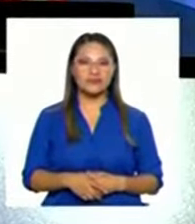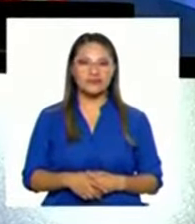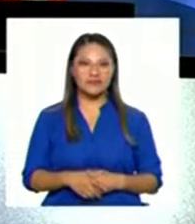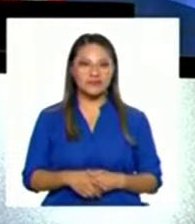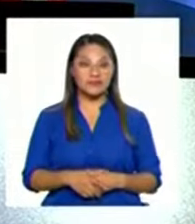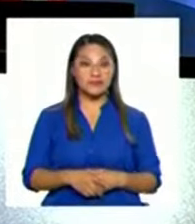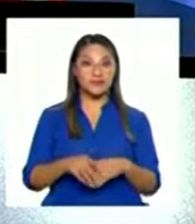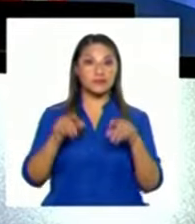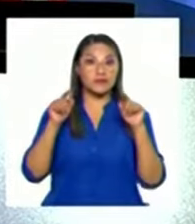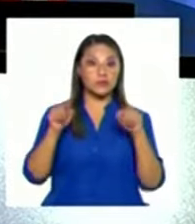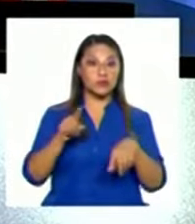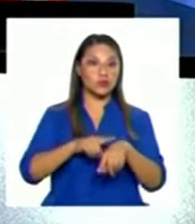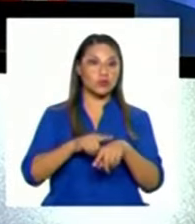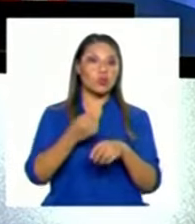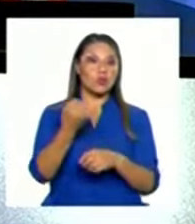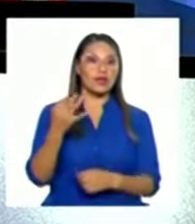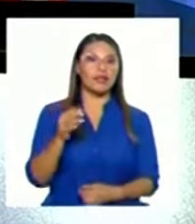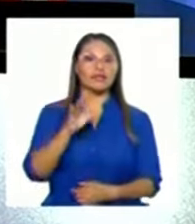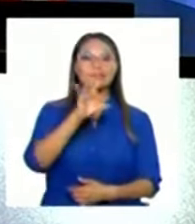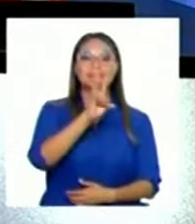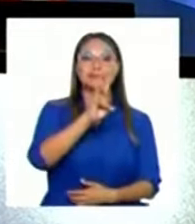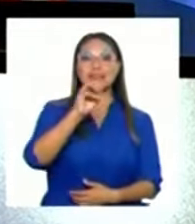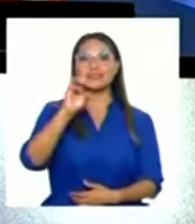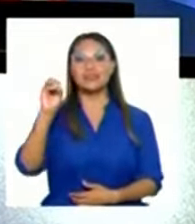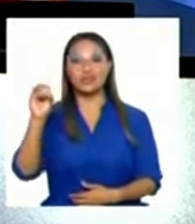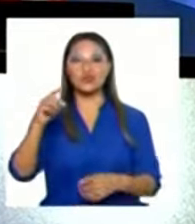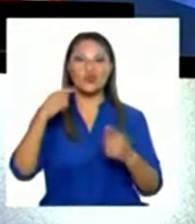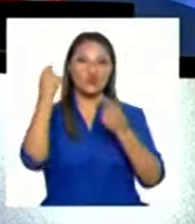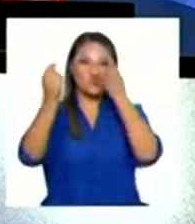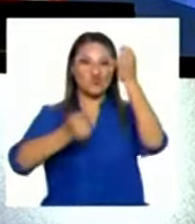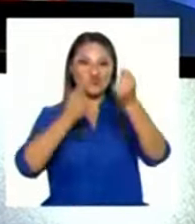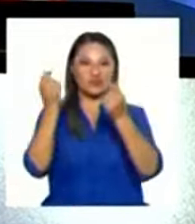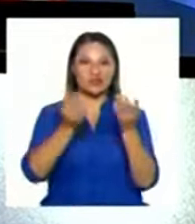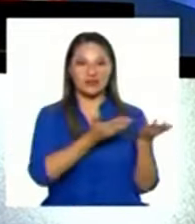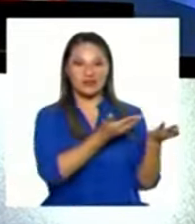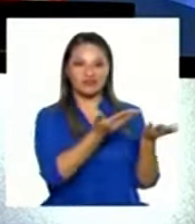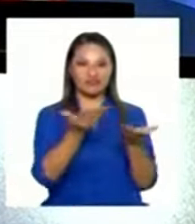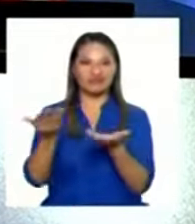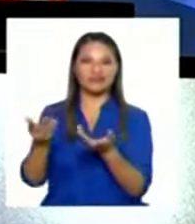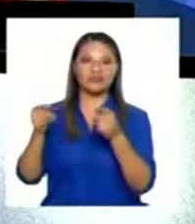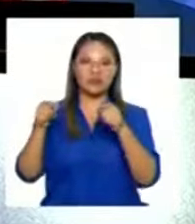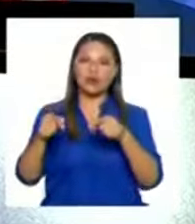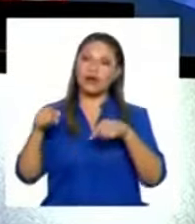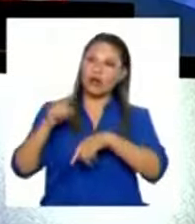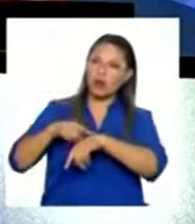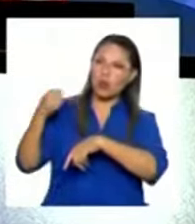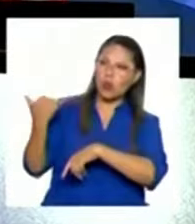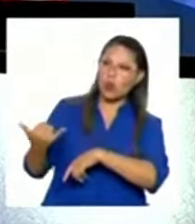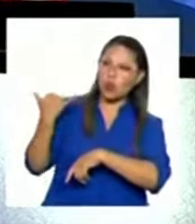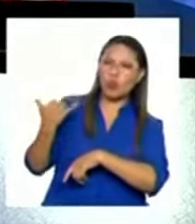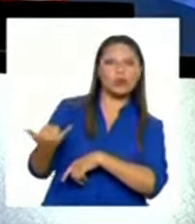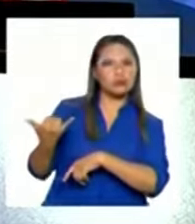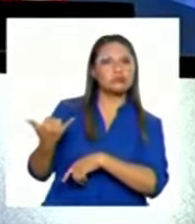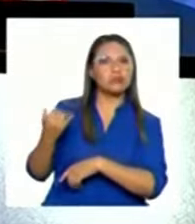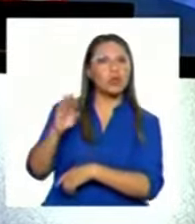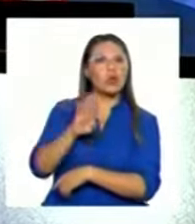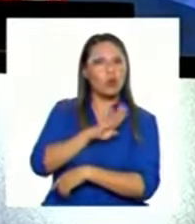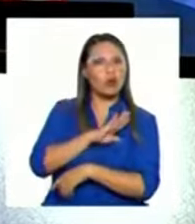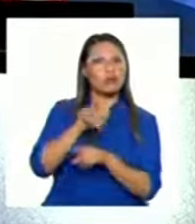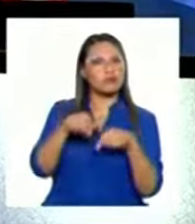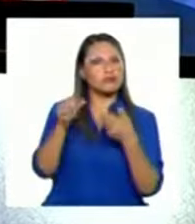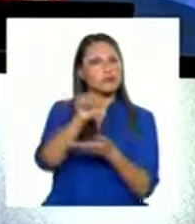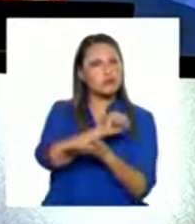8:31 y hasta 600 turistas por día estima recibir la ciudad de Trujillo a partir de hoy, Jueves Santo. Mientras que Cusco,